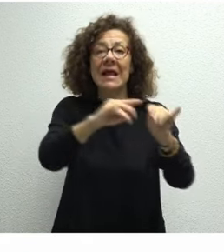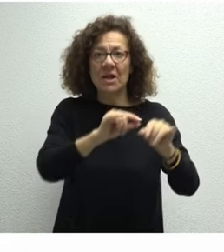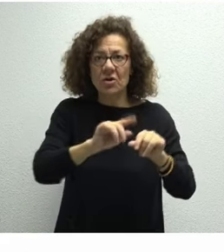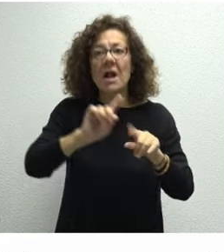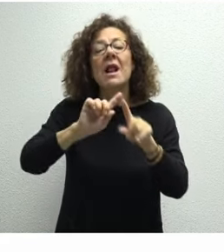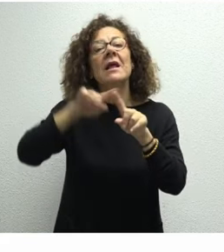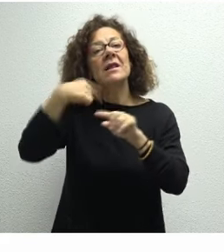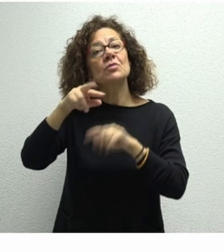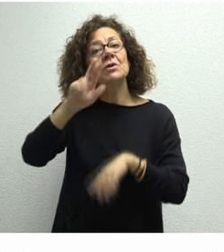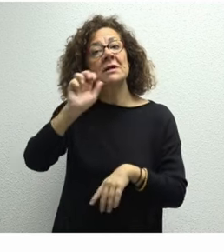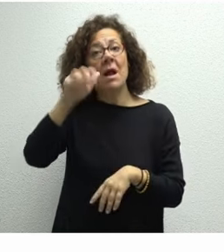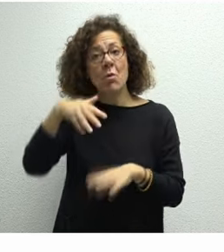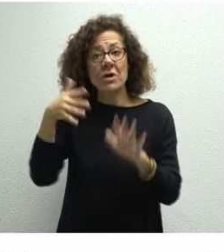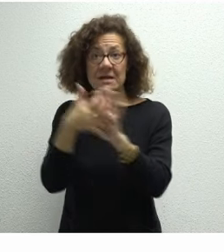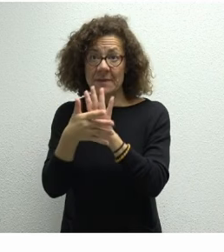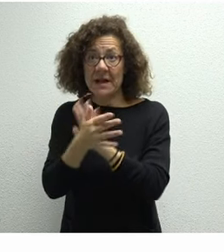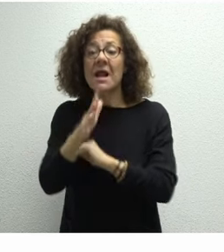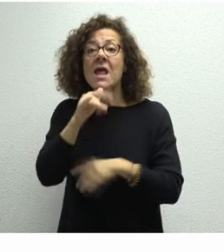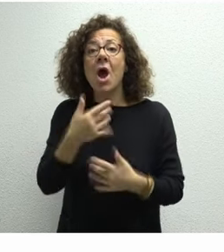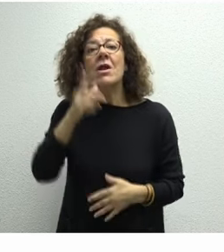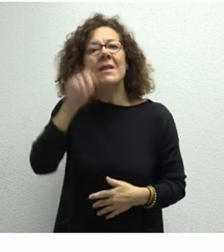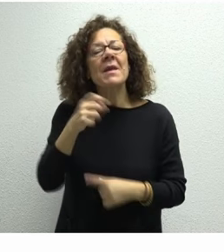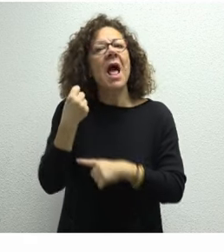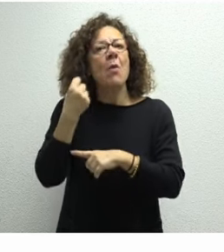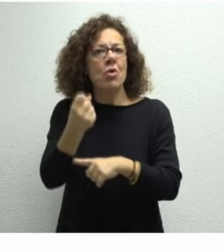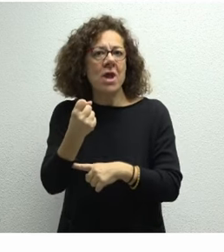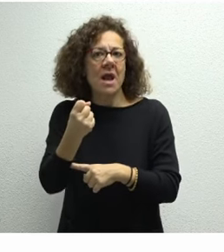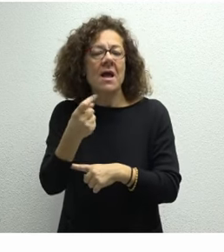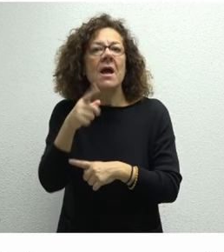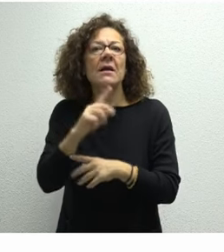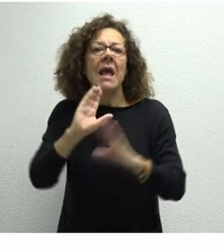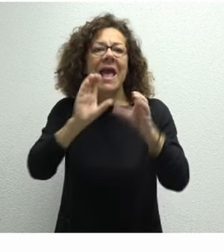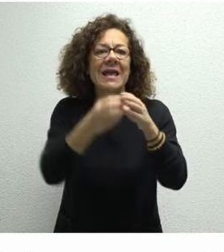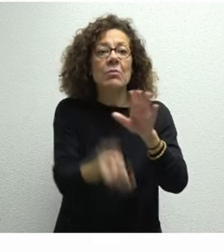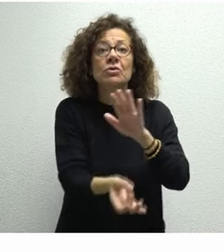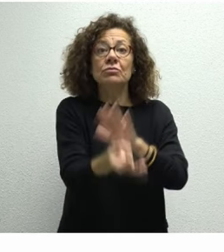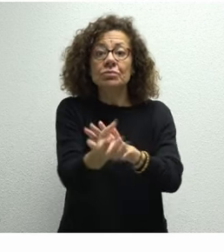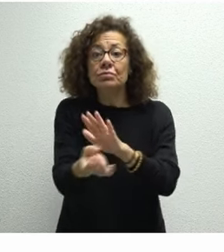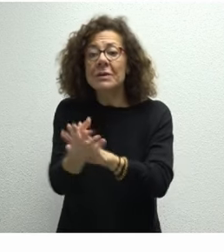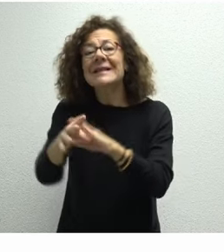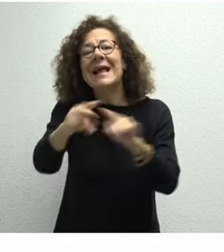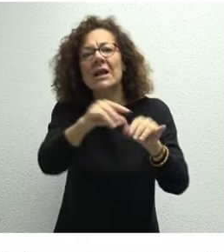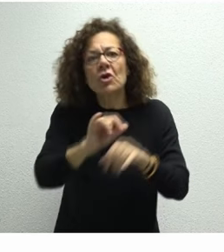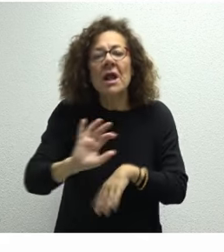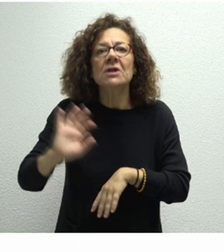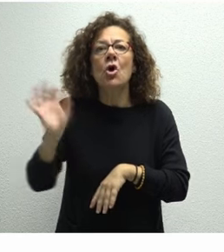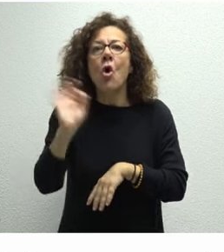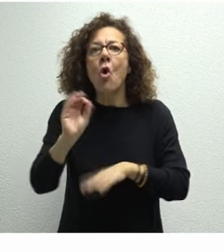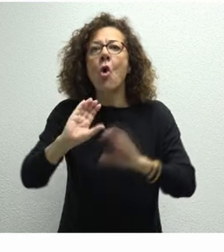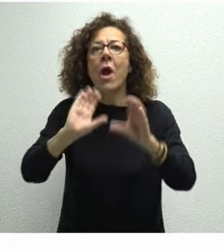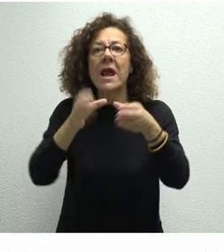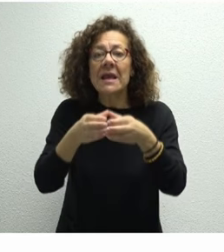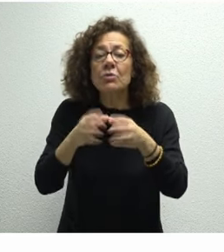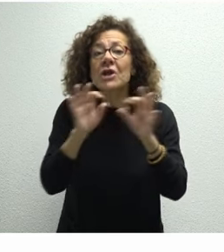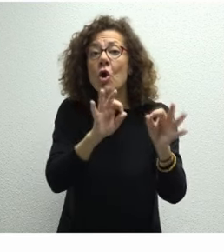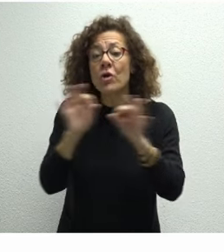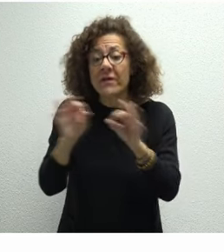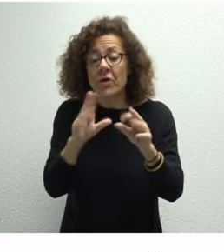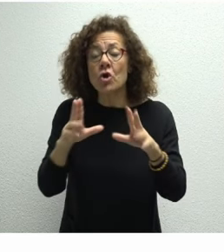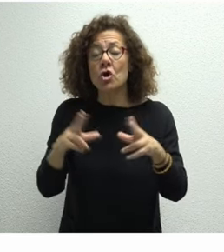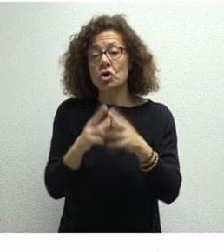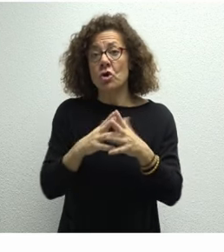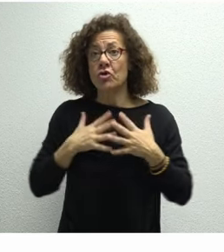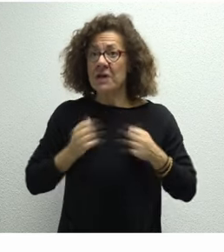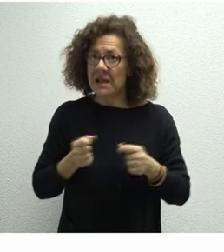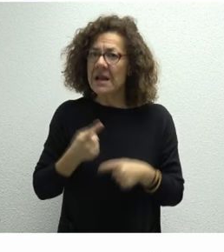contará ahora Ramón y luego también pues vamos a apoyar la implementación de equipos territoriales o equipos de coordinación sociosanitaria